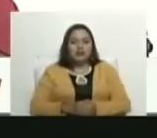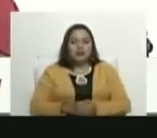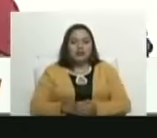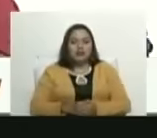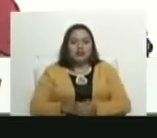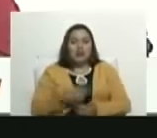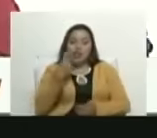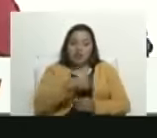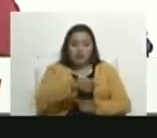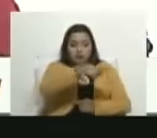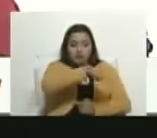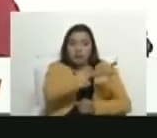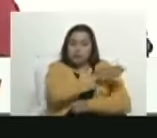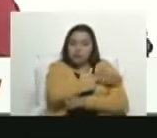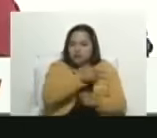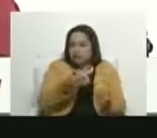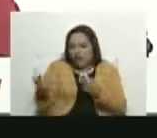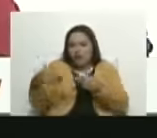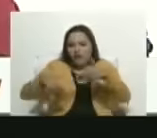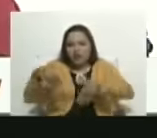Deberían salir a votar, ¿verdad?